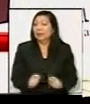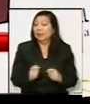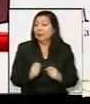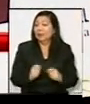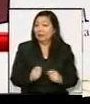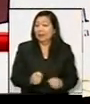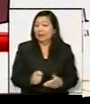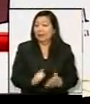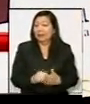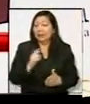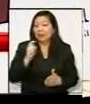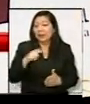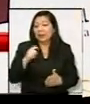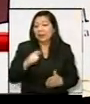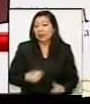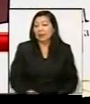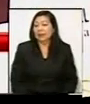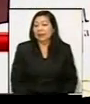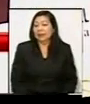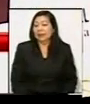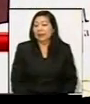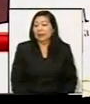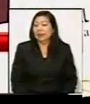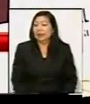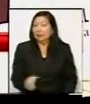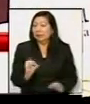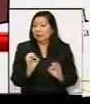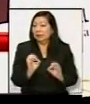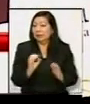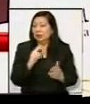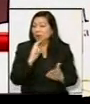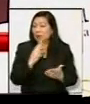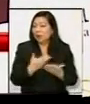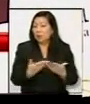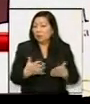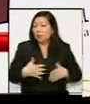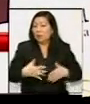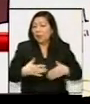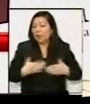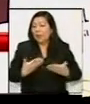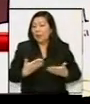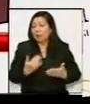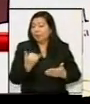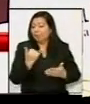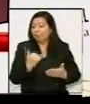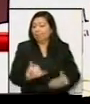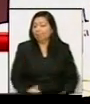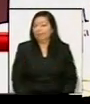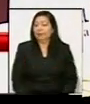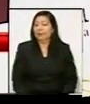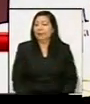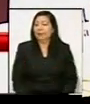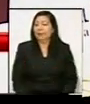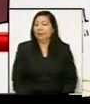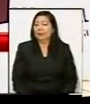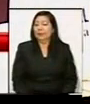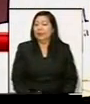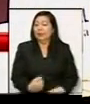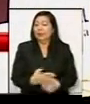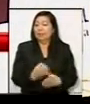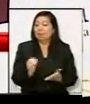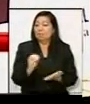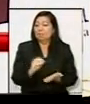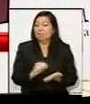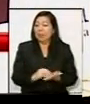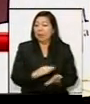de la necesidad de tipificar con precisión qué es una cosa en la que todos es raro que le corresponde esa función